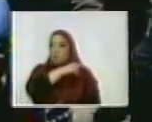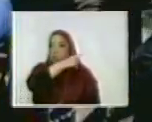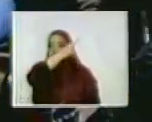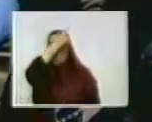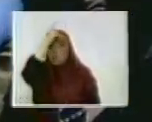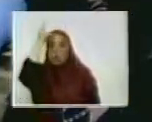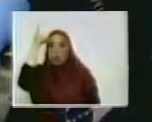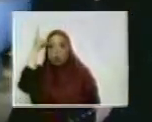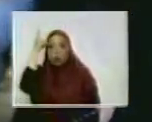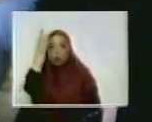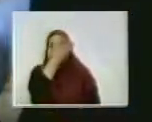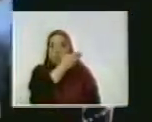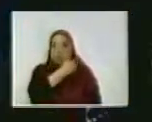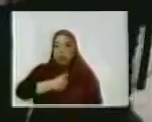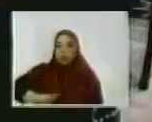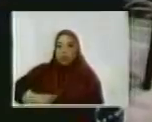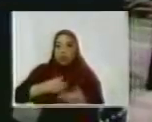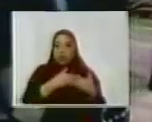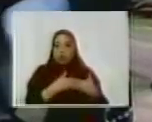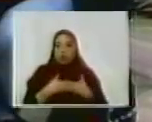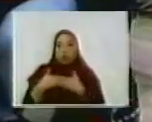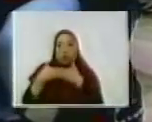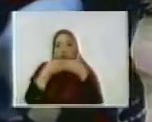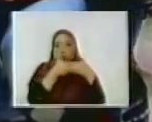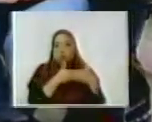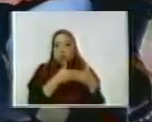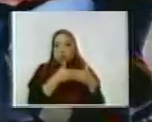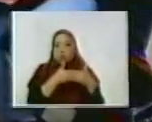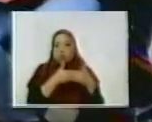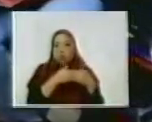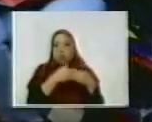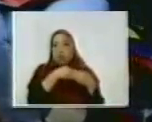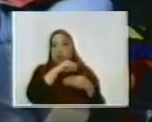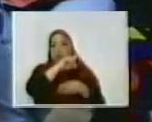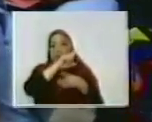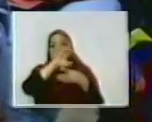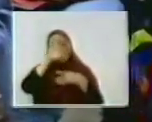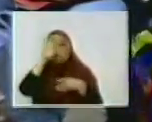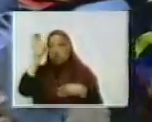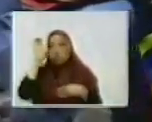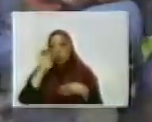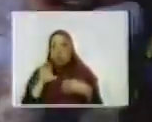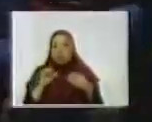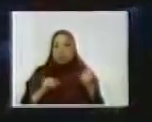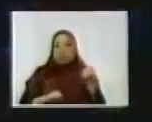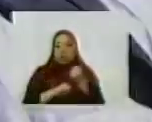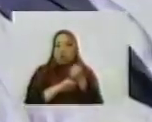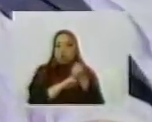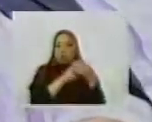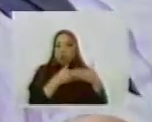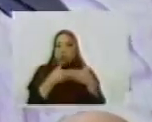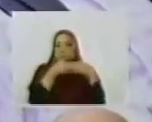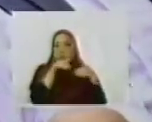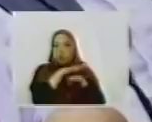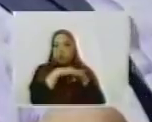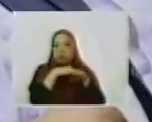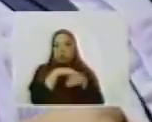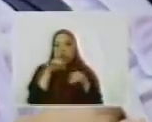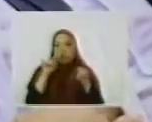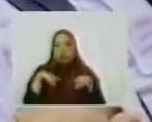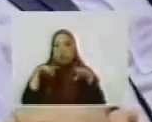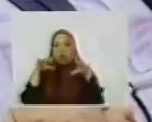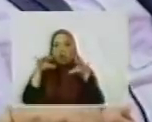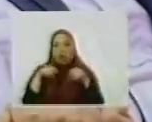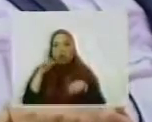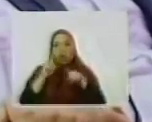sus cortesanos dentro y fuera de los Estados Unidos, me refiero a Canadá y algunos